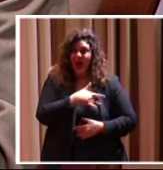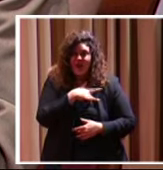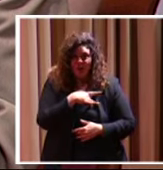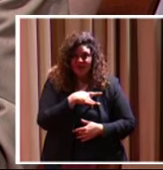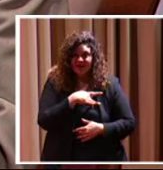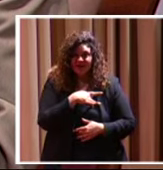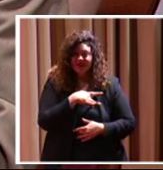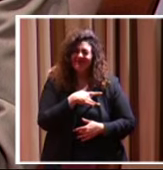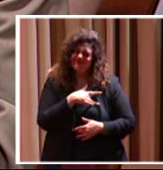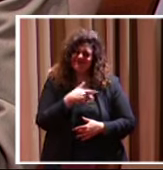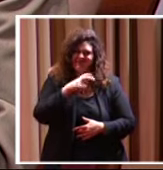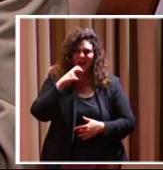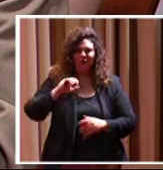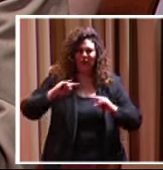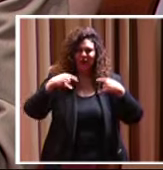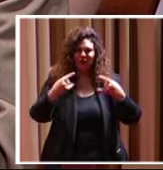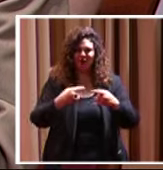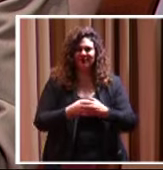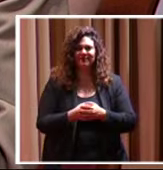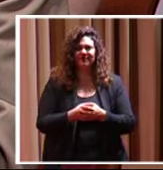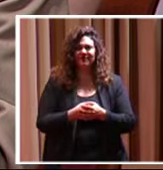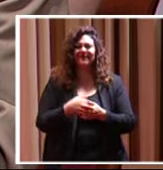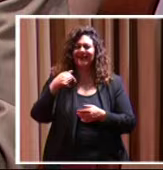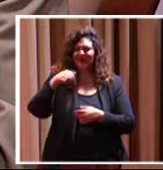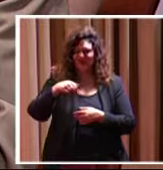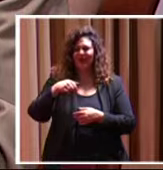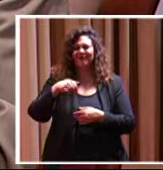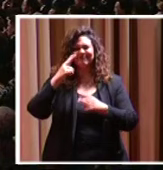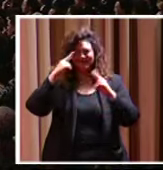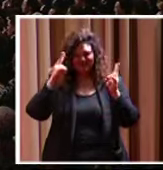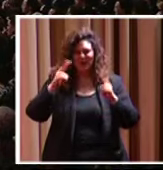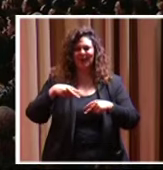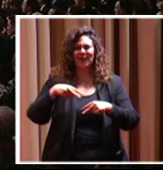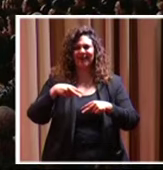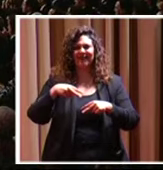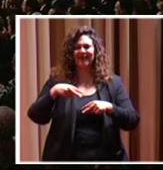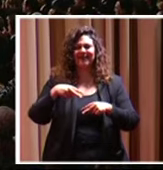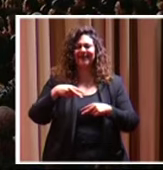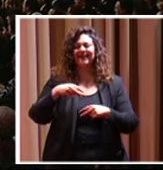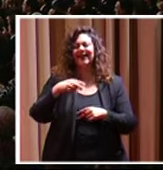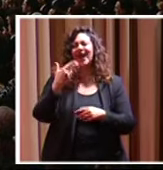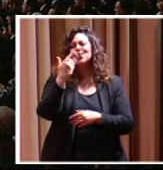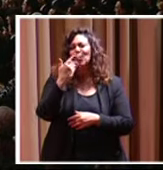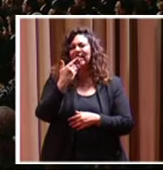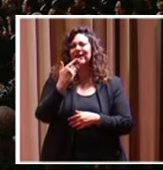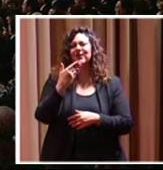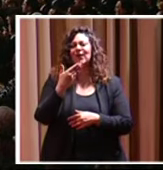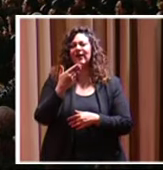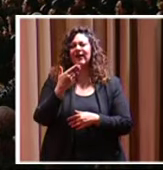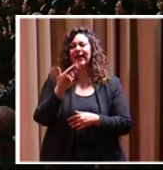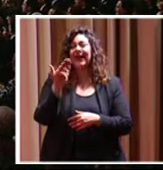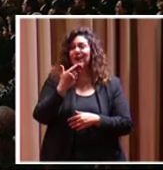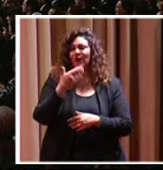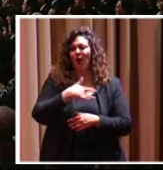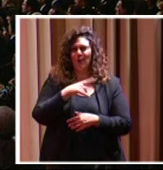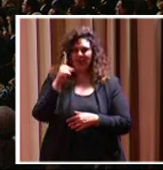tiene mayor valor. Y eso es lo que se está reconociendo hoy aquí al Colegio del Sol. Colegio que